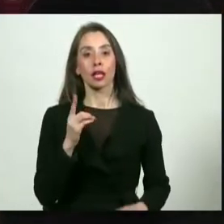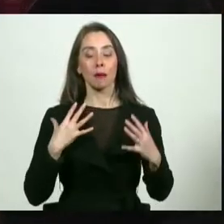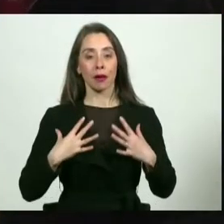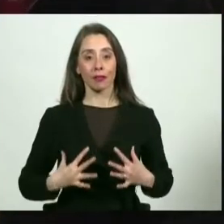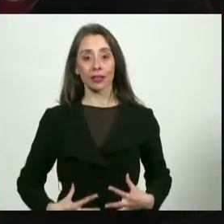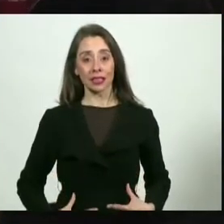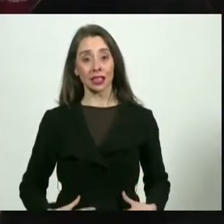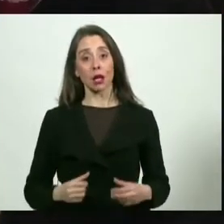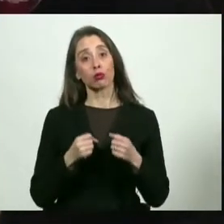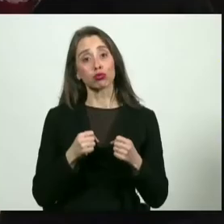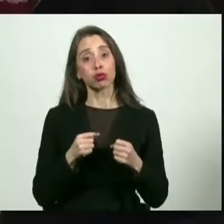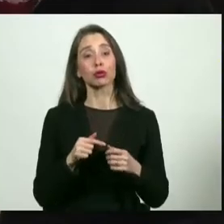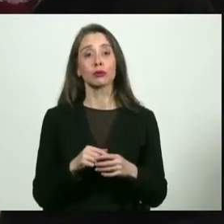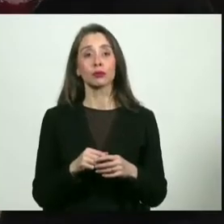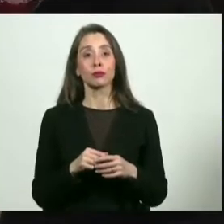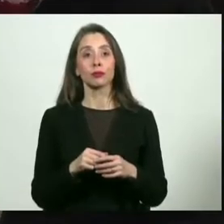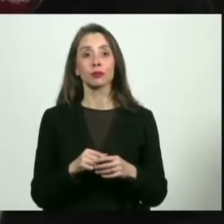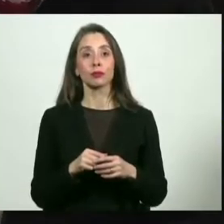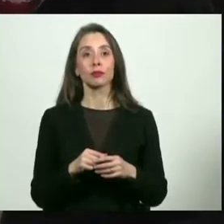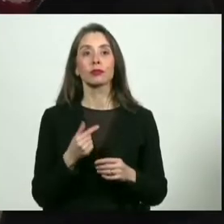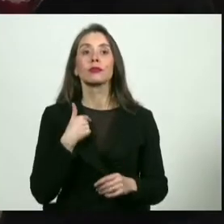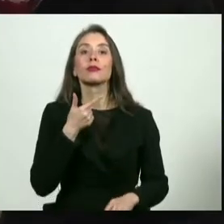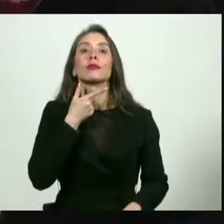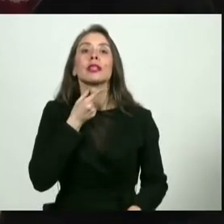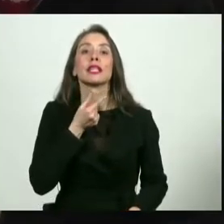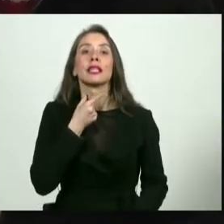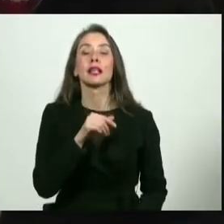están pidiendo la palabra, aquí y allá. Sí.